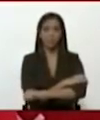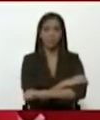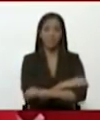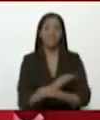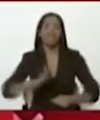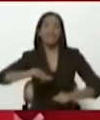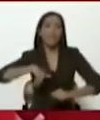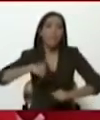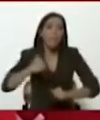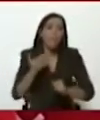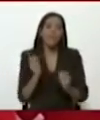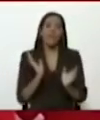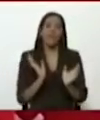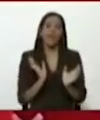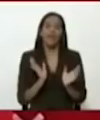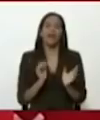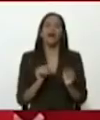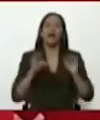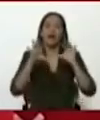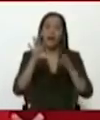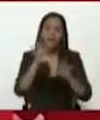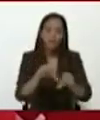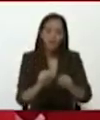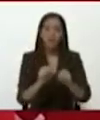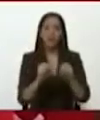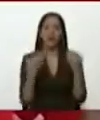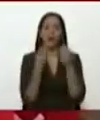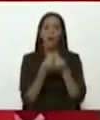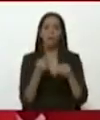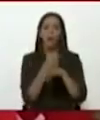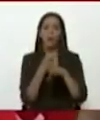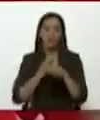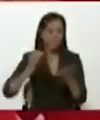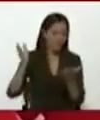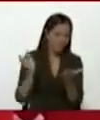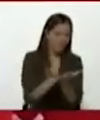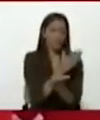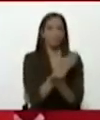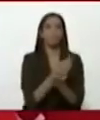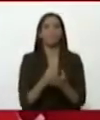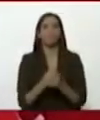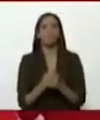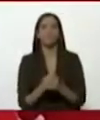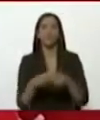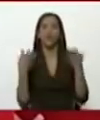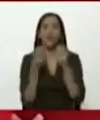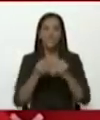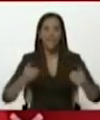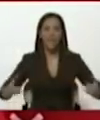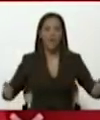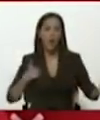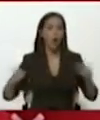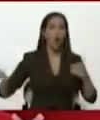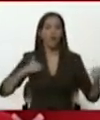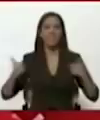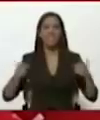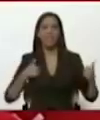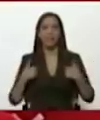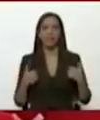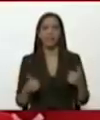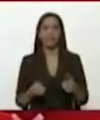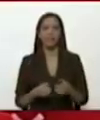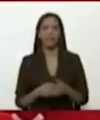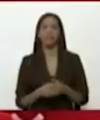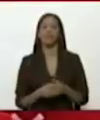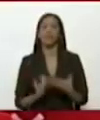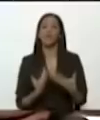pudiese asumir una junta de gobierno, se lo iban a raspar y venía una junta gorila. Y vicepresidente